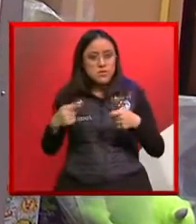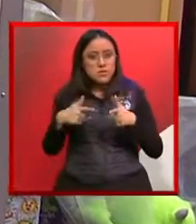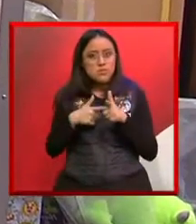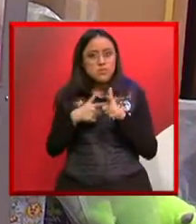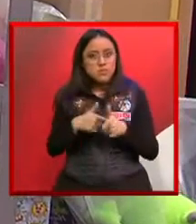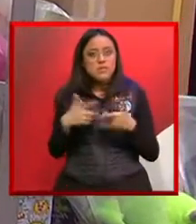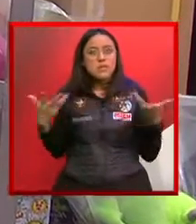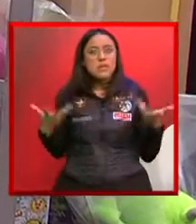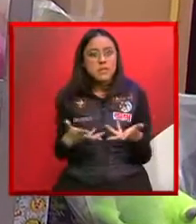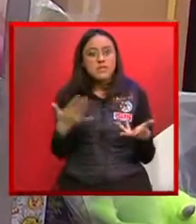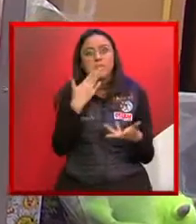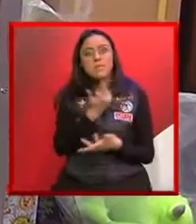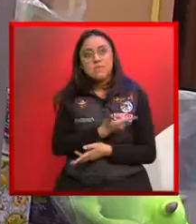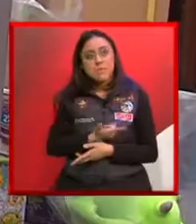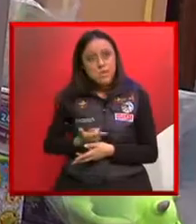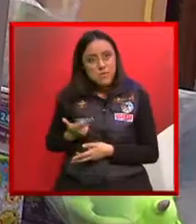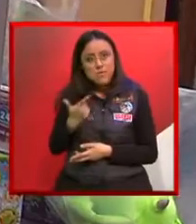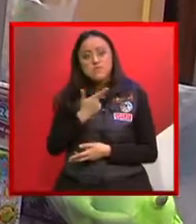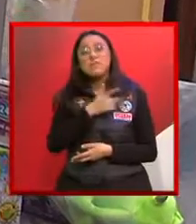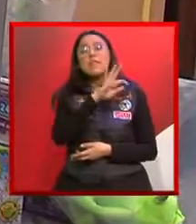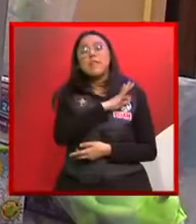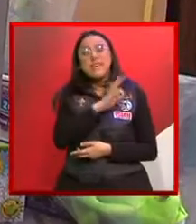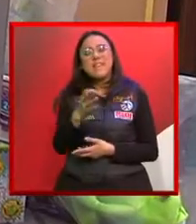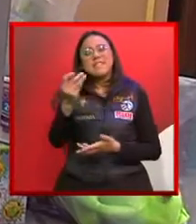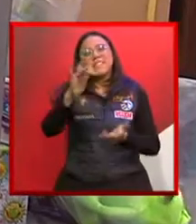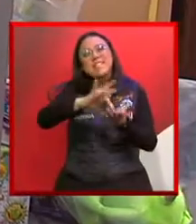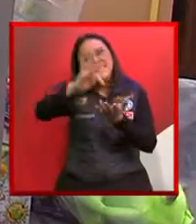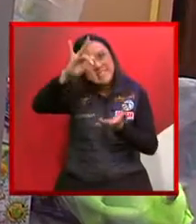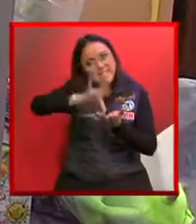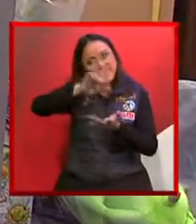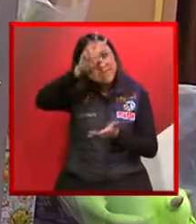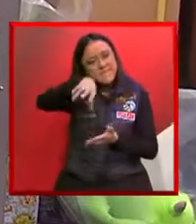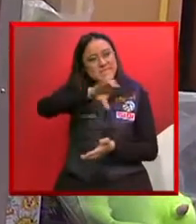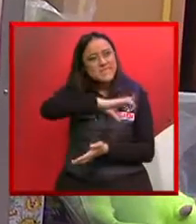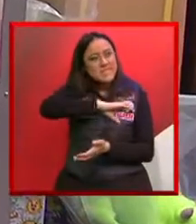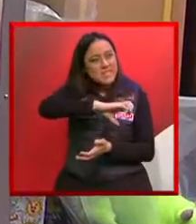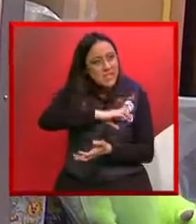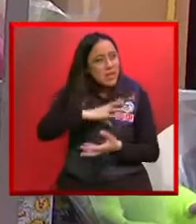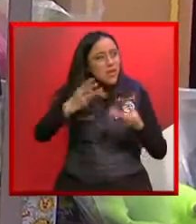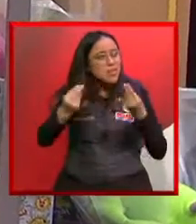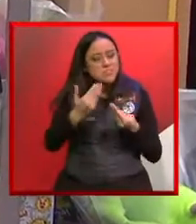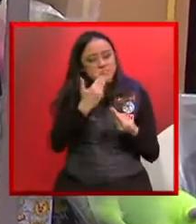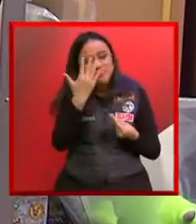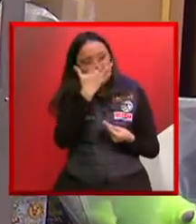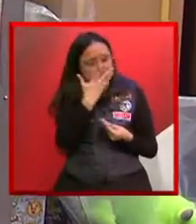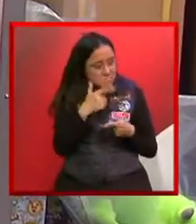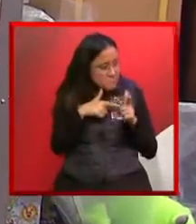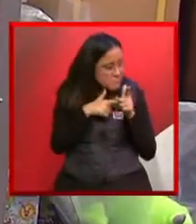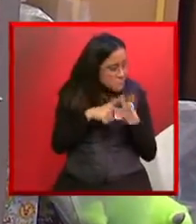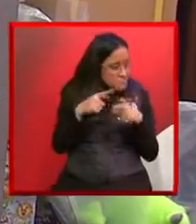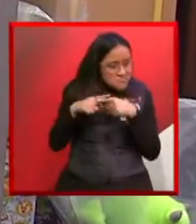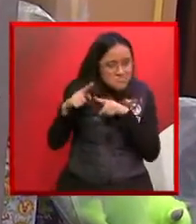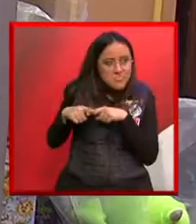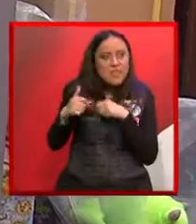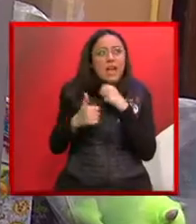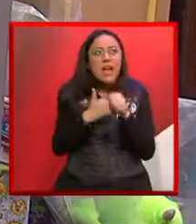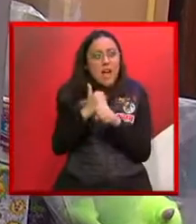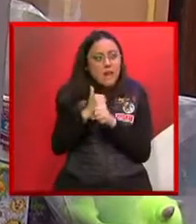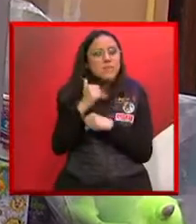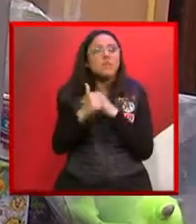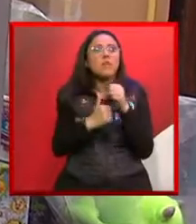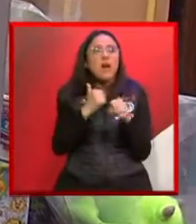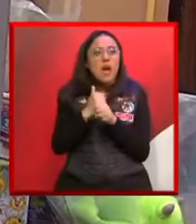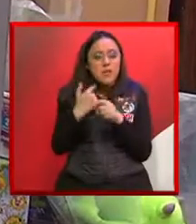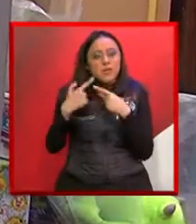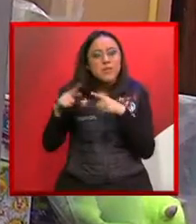gustosa. Padrísimo, pues únicamente agradecerles de verdad todo el cariño que le tienen a esta gran campaña, que siempre lo demuestran año con año. Y